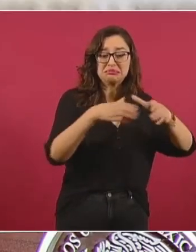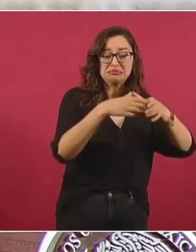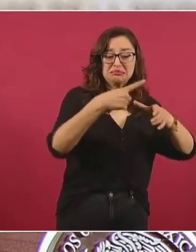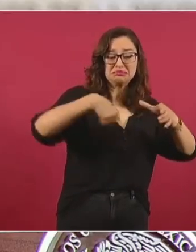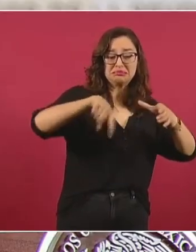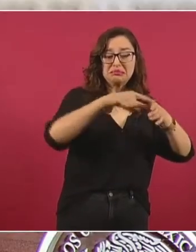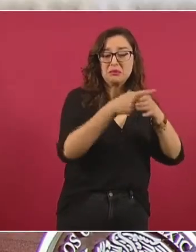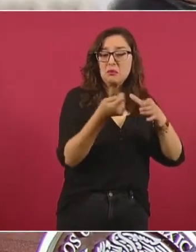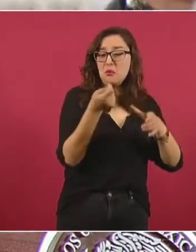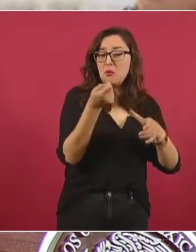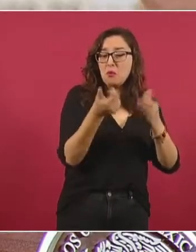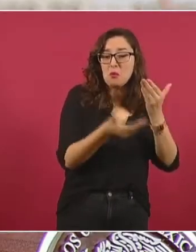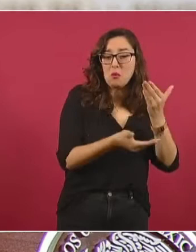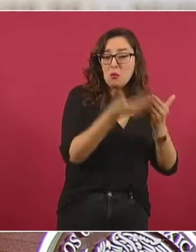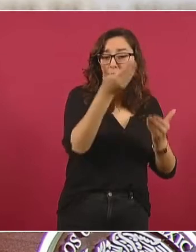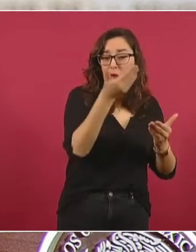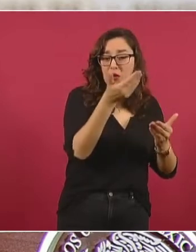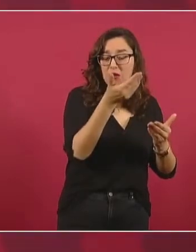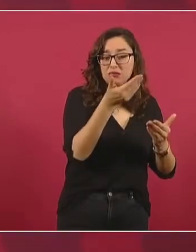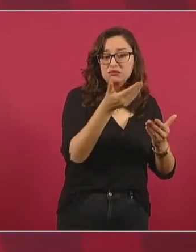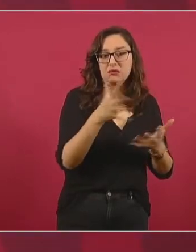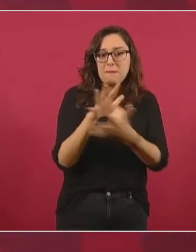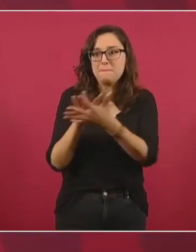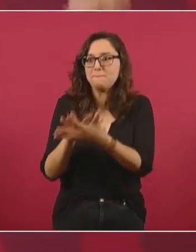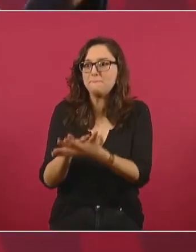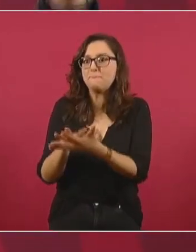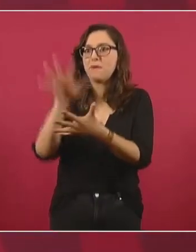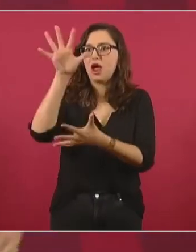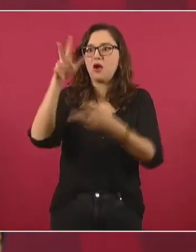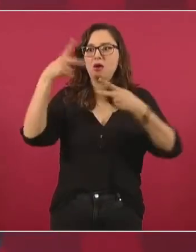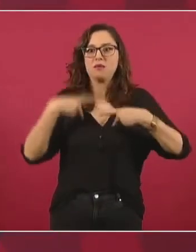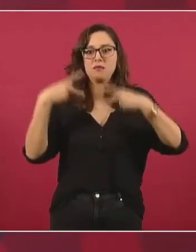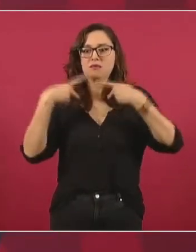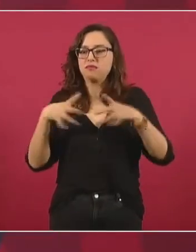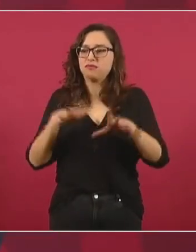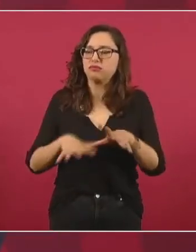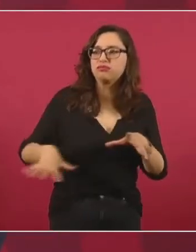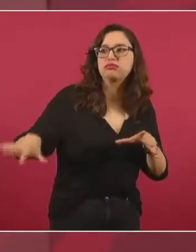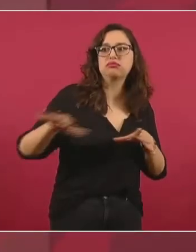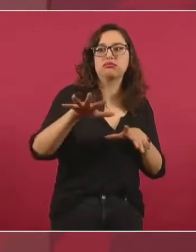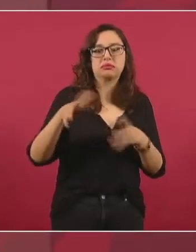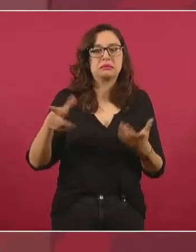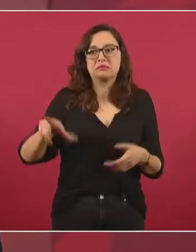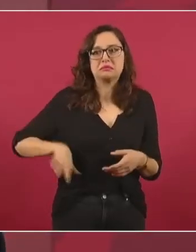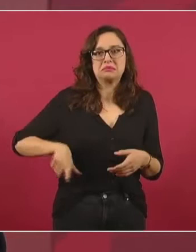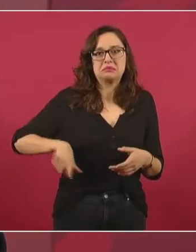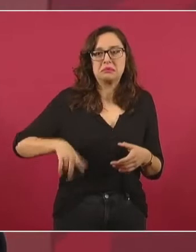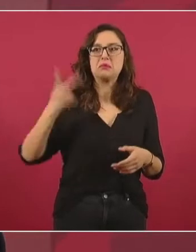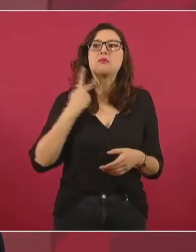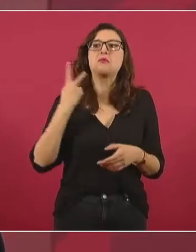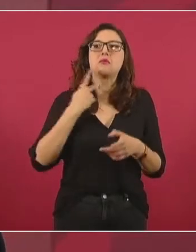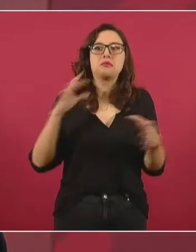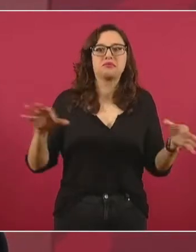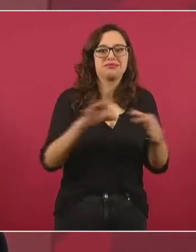La mayoría son los pueblos y son los que sufren por las malas decisiones, por los intereses,